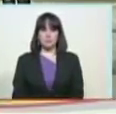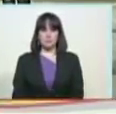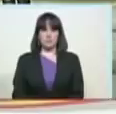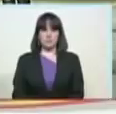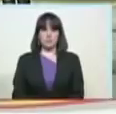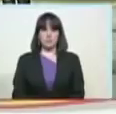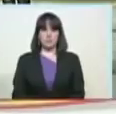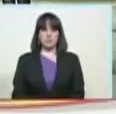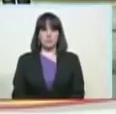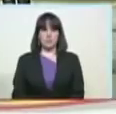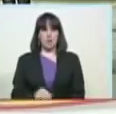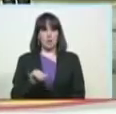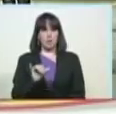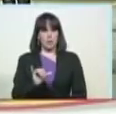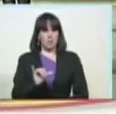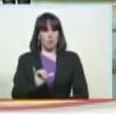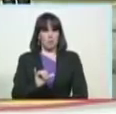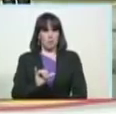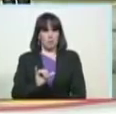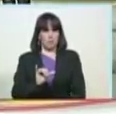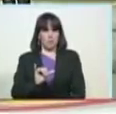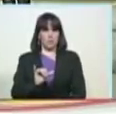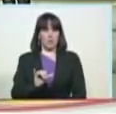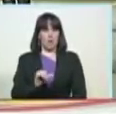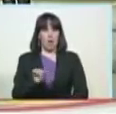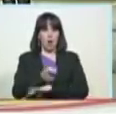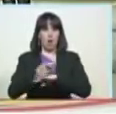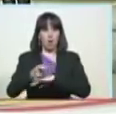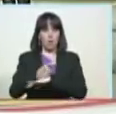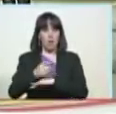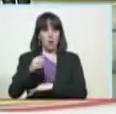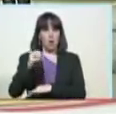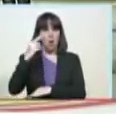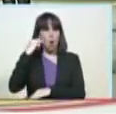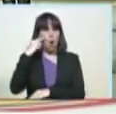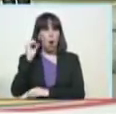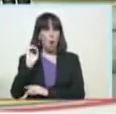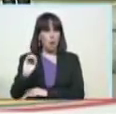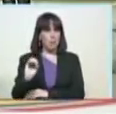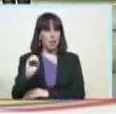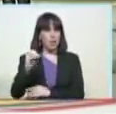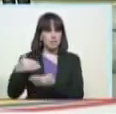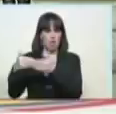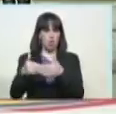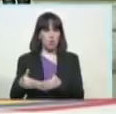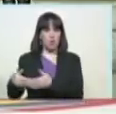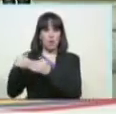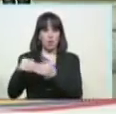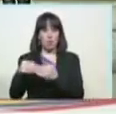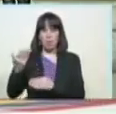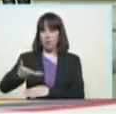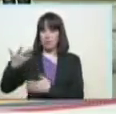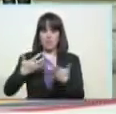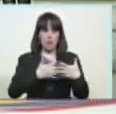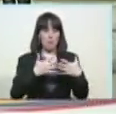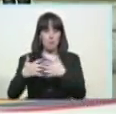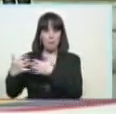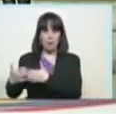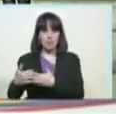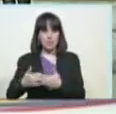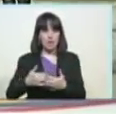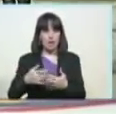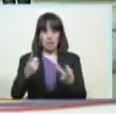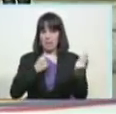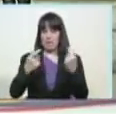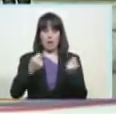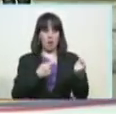en ese marco bueno ya en el gobierno de obama importantes inversionistas eran perseguidos por